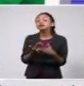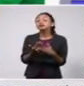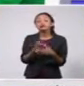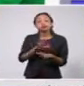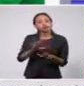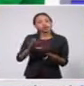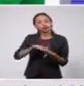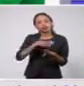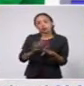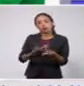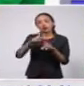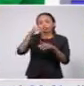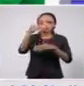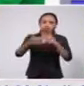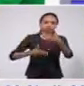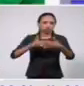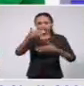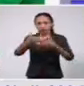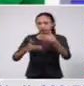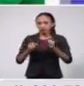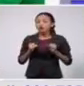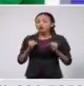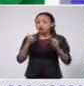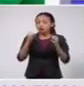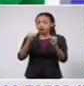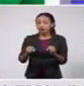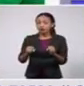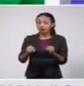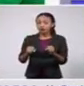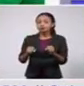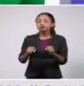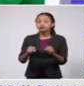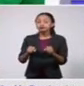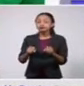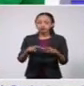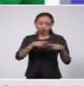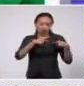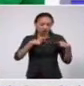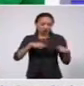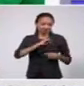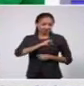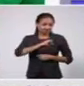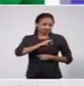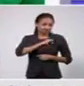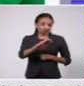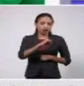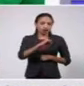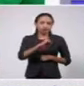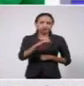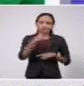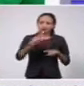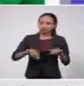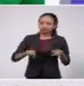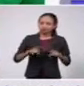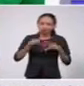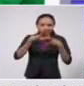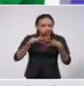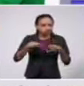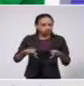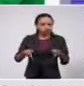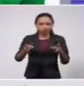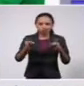terapia intensiva, pues también hace una parada cardíaca en asistolia, de la cual no fue posible